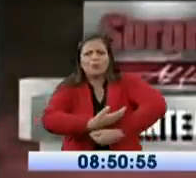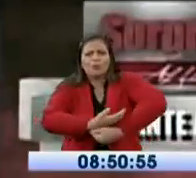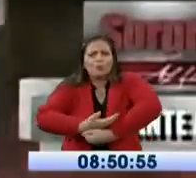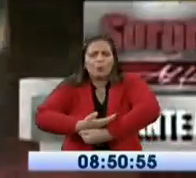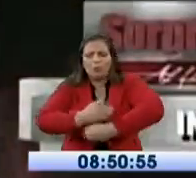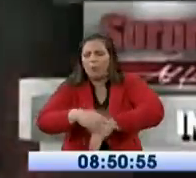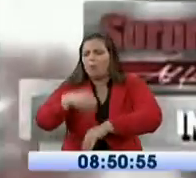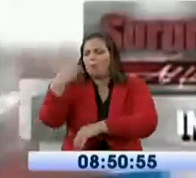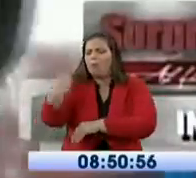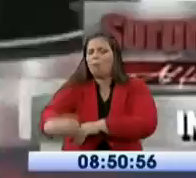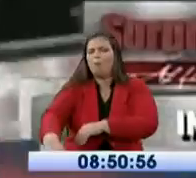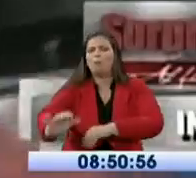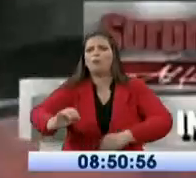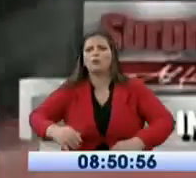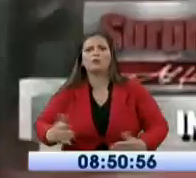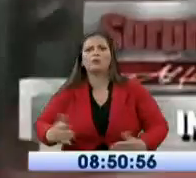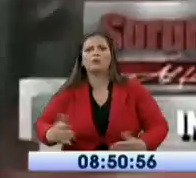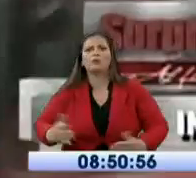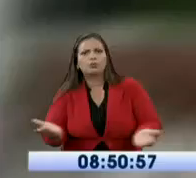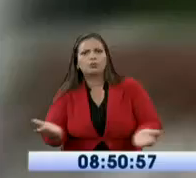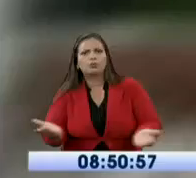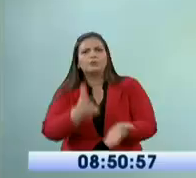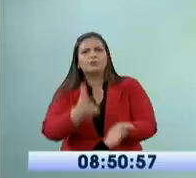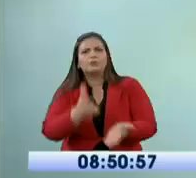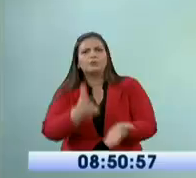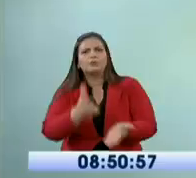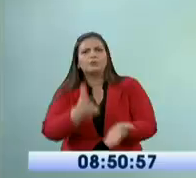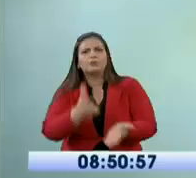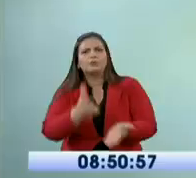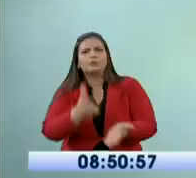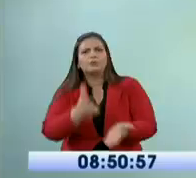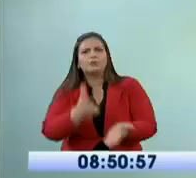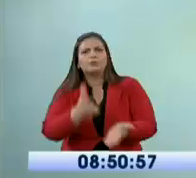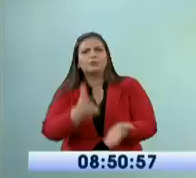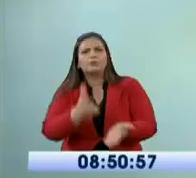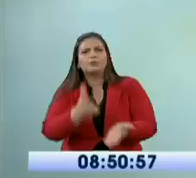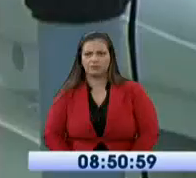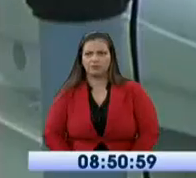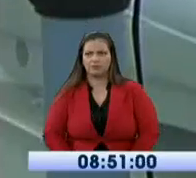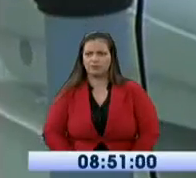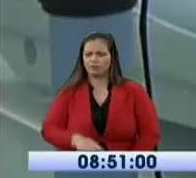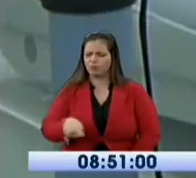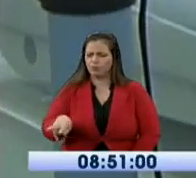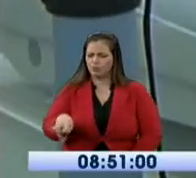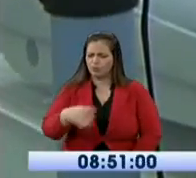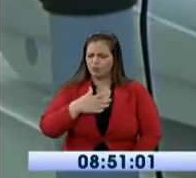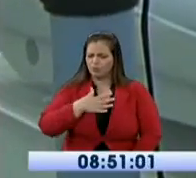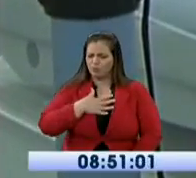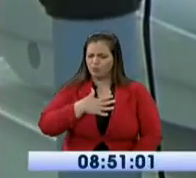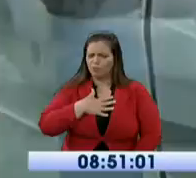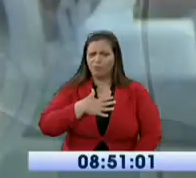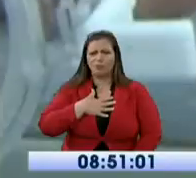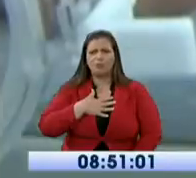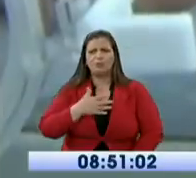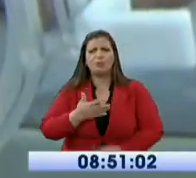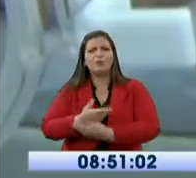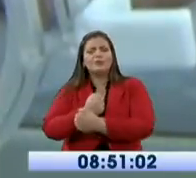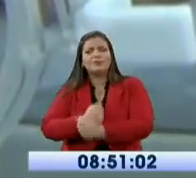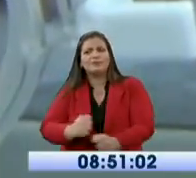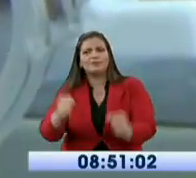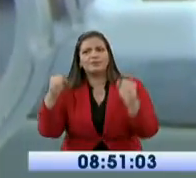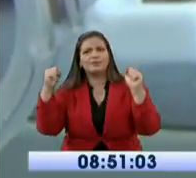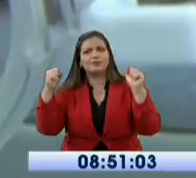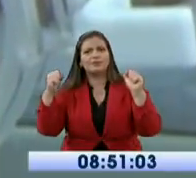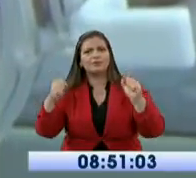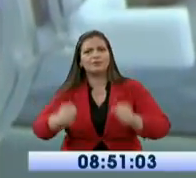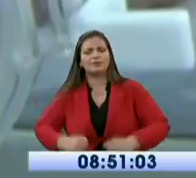fue abandonado en esta terminal de pasajeros. Como el personaje bíblico fue abandonado en el Nilo y se salvó de morir, a él le pasó